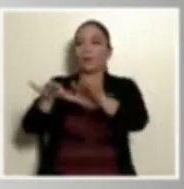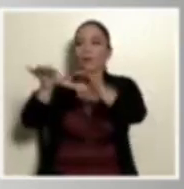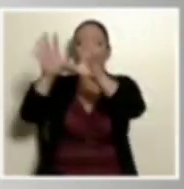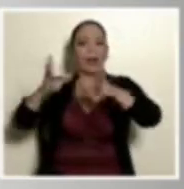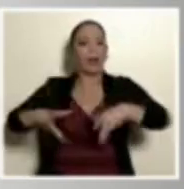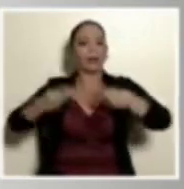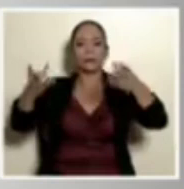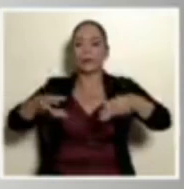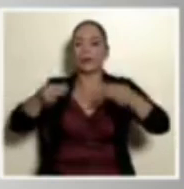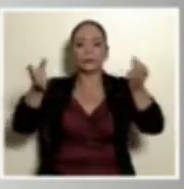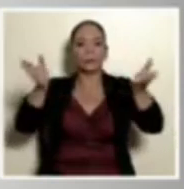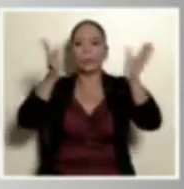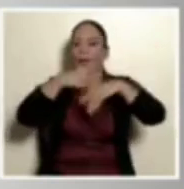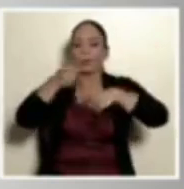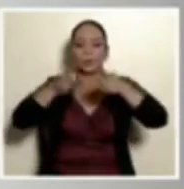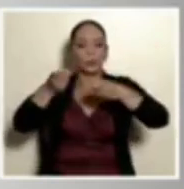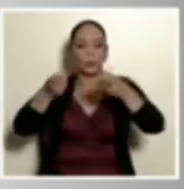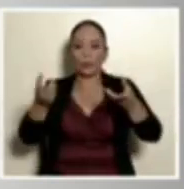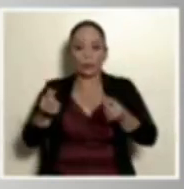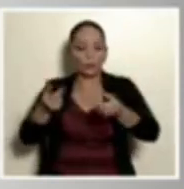de recursos.